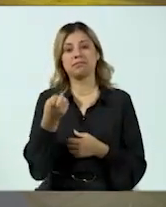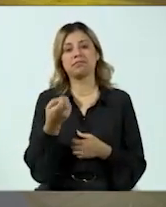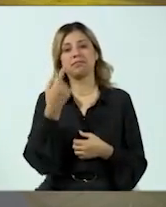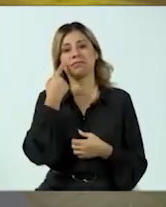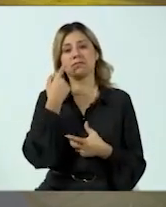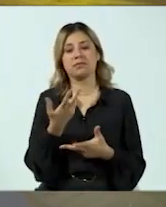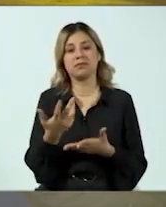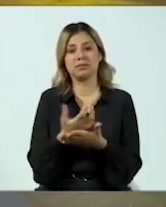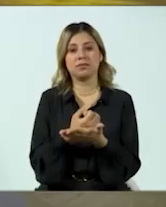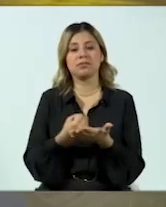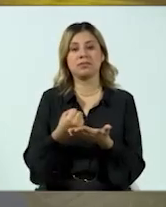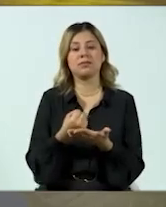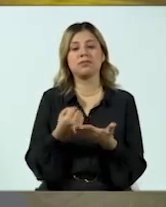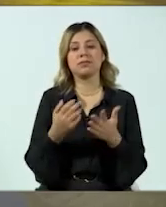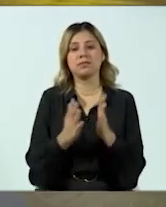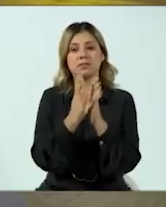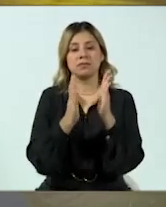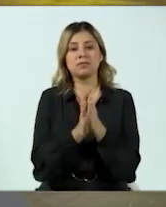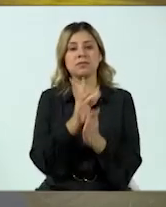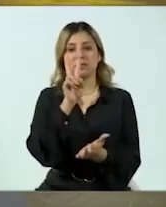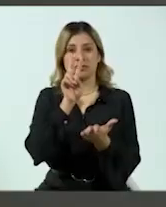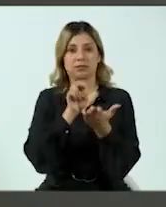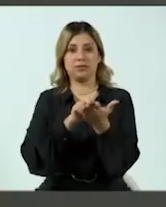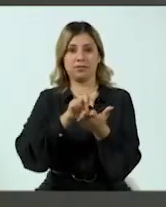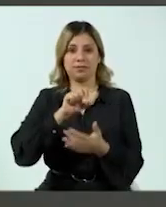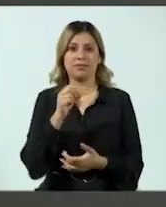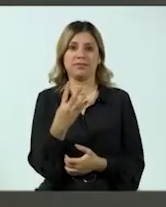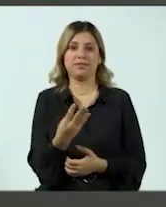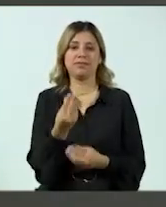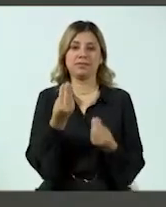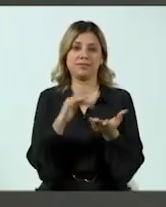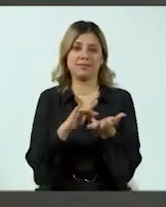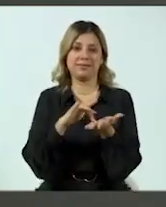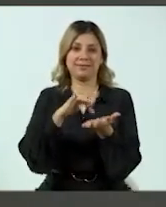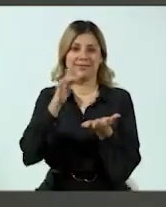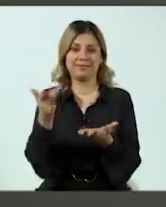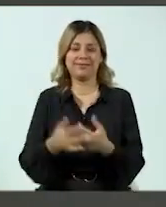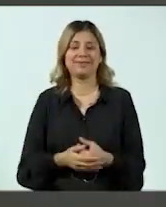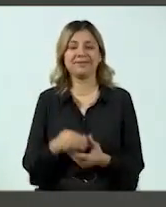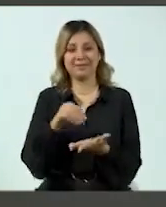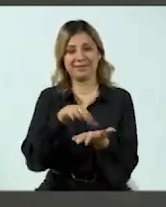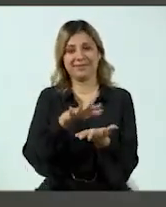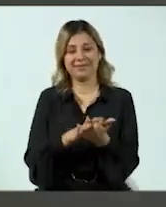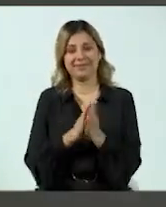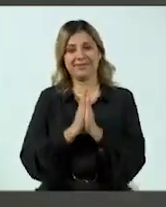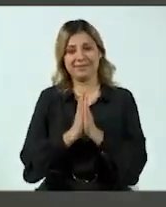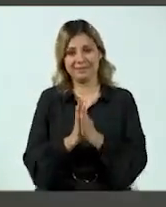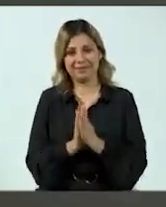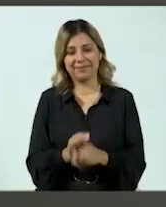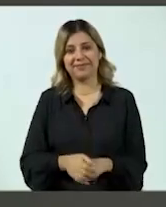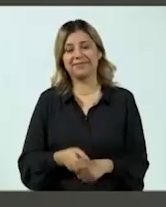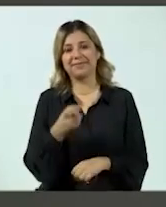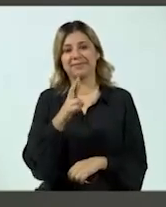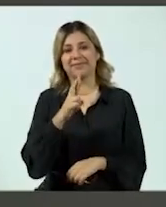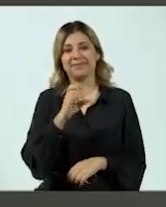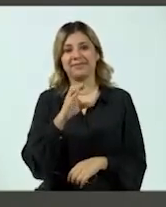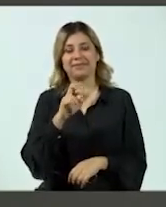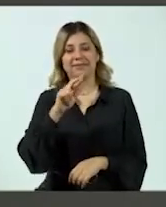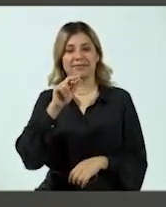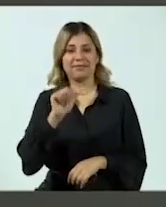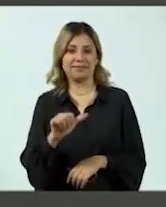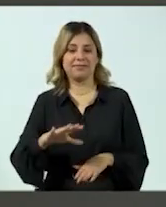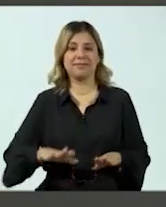los ganadores de esta edición del 2024 Así es muchísimas gracias y inscríbanse por favor porque recrea tiene talento y